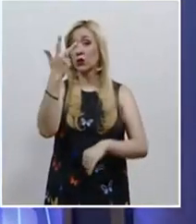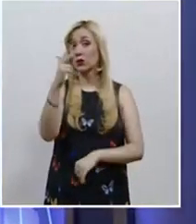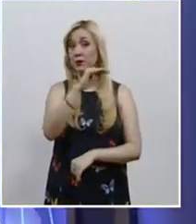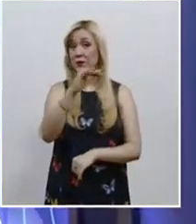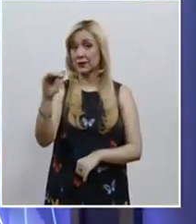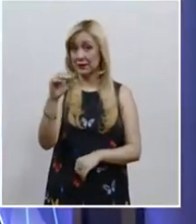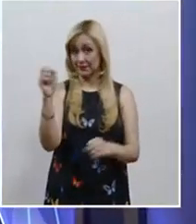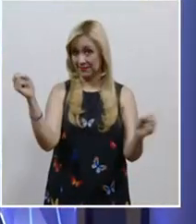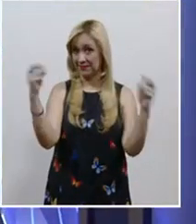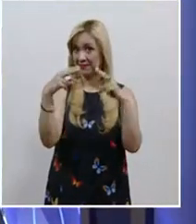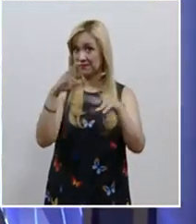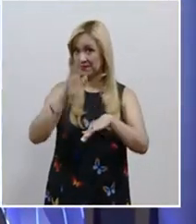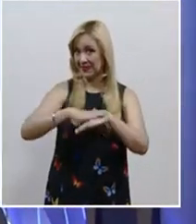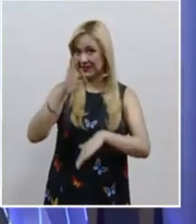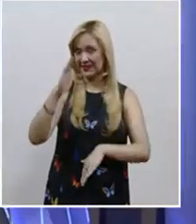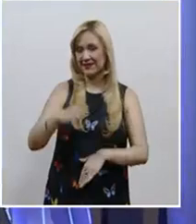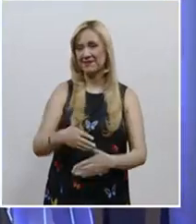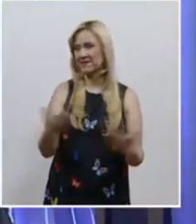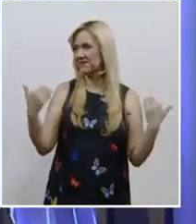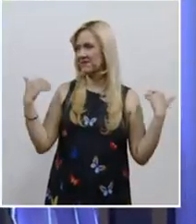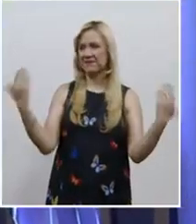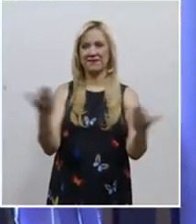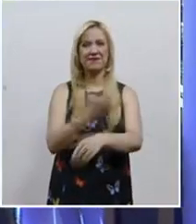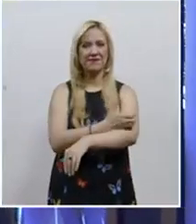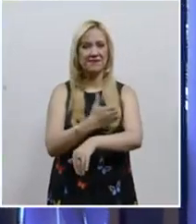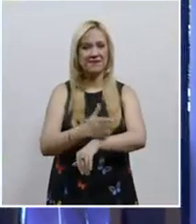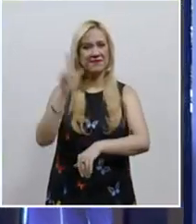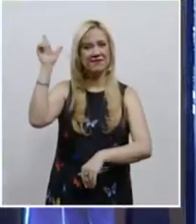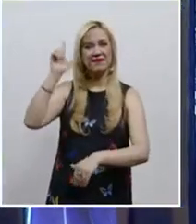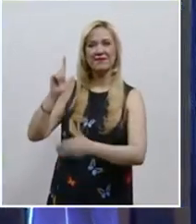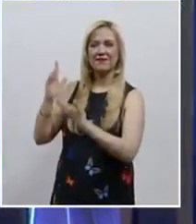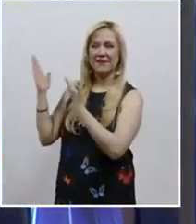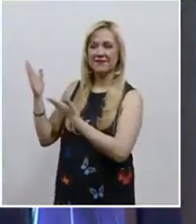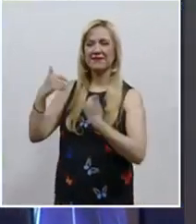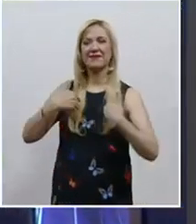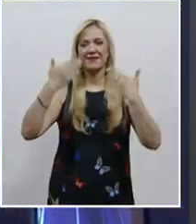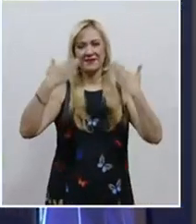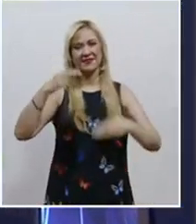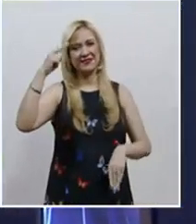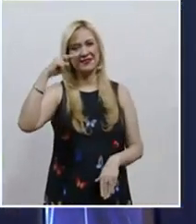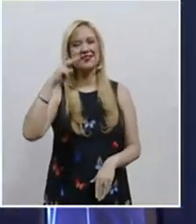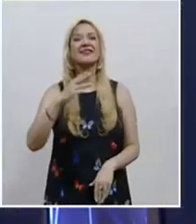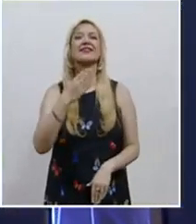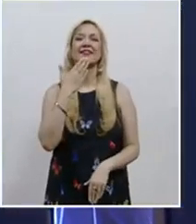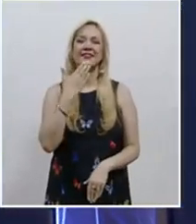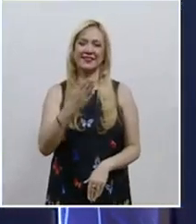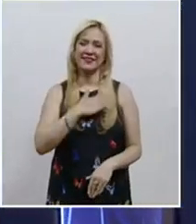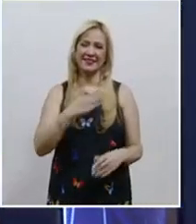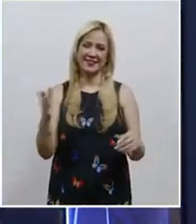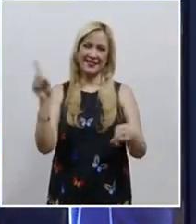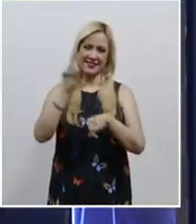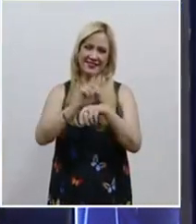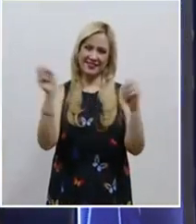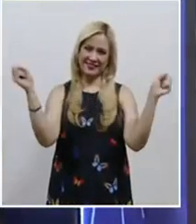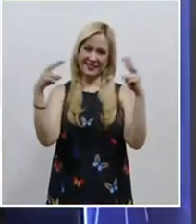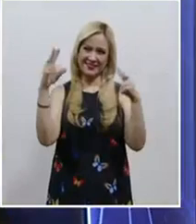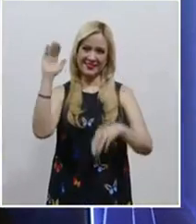las 8:30 de la noche. A nombre de todo el equipo que hace posible este espacio, le deseamos que tenga un excelente miércoles. Hasta pronto.